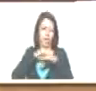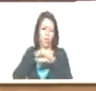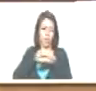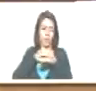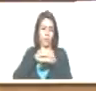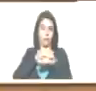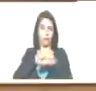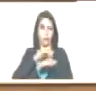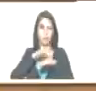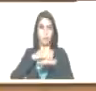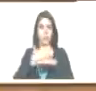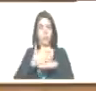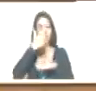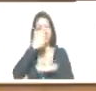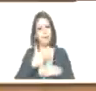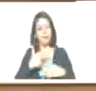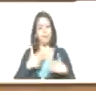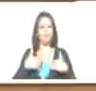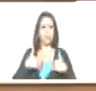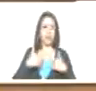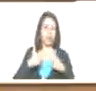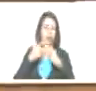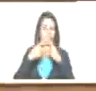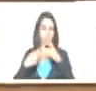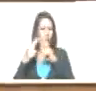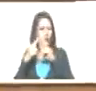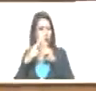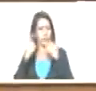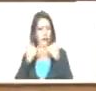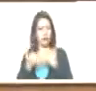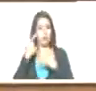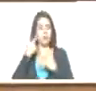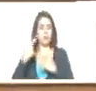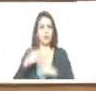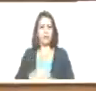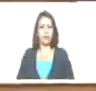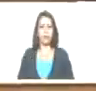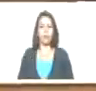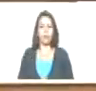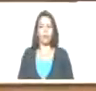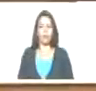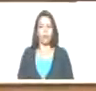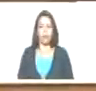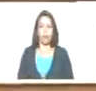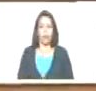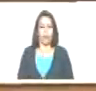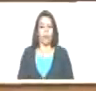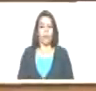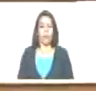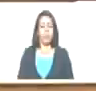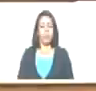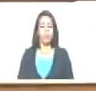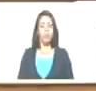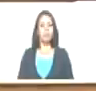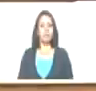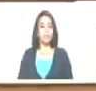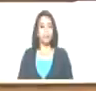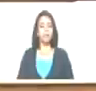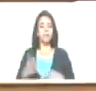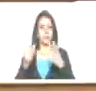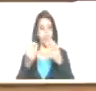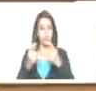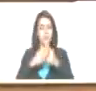razones por todos conocidas. Creo que un punto como el que se está discutiendo en el